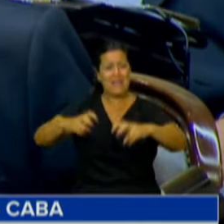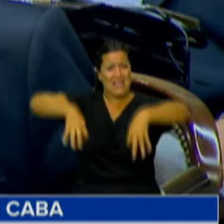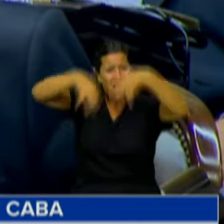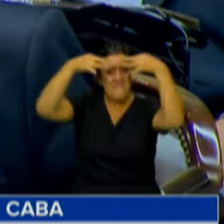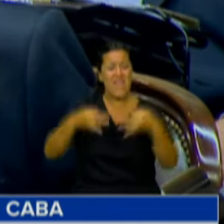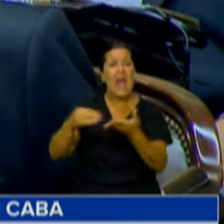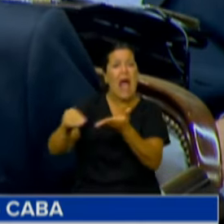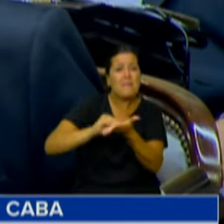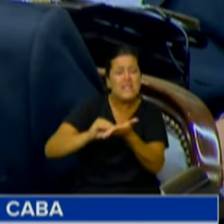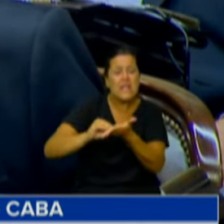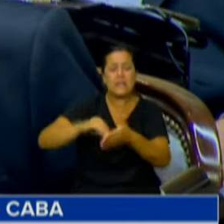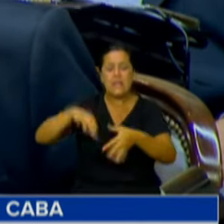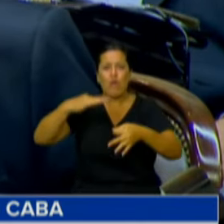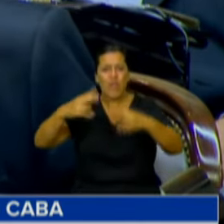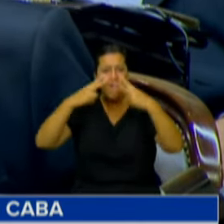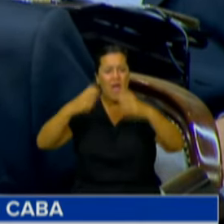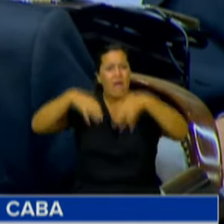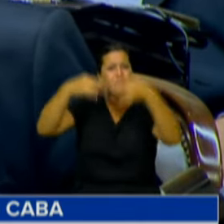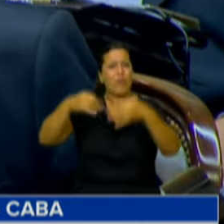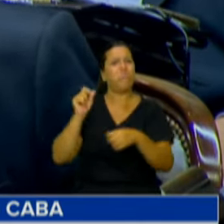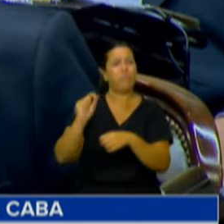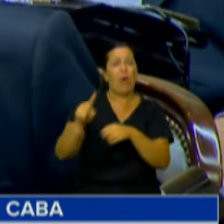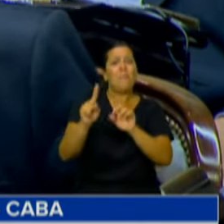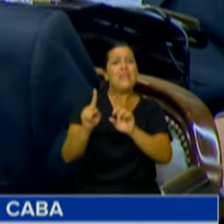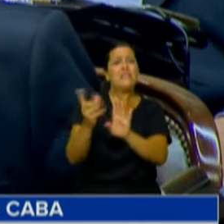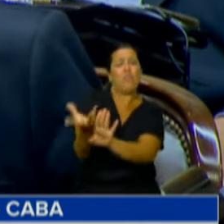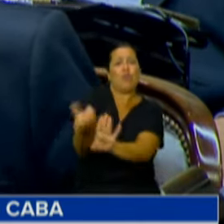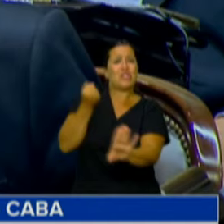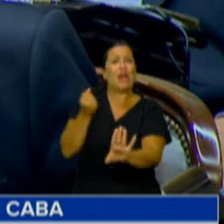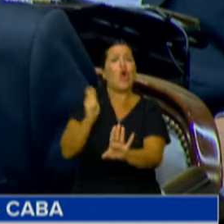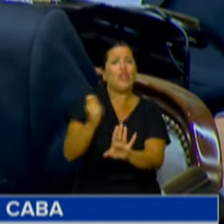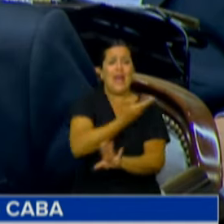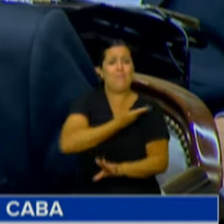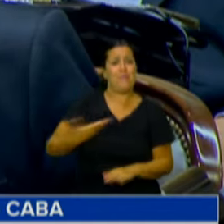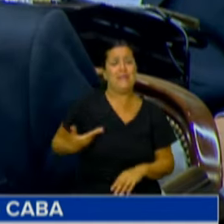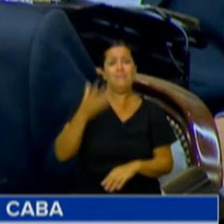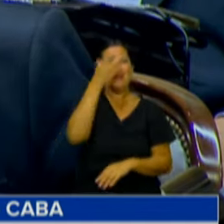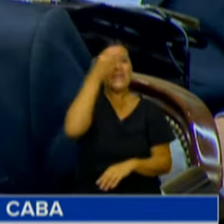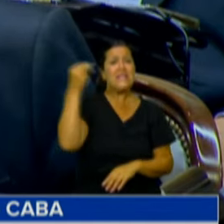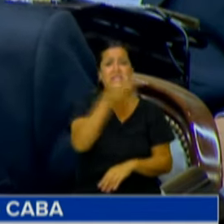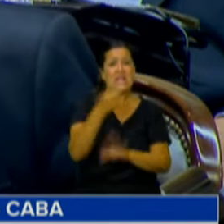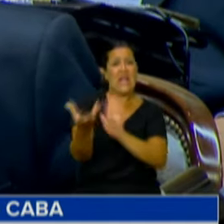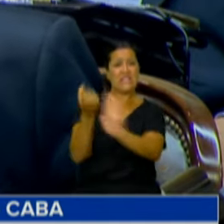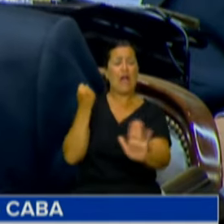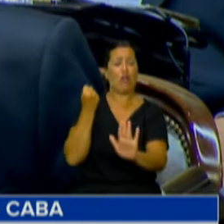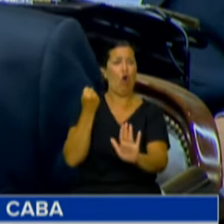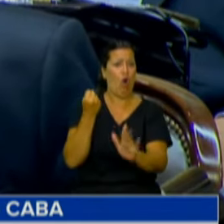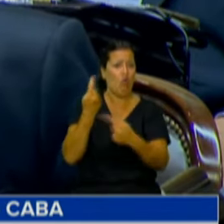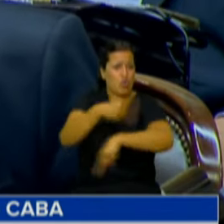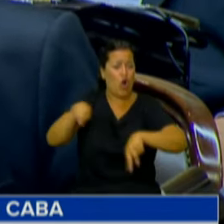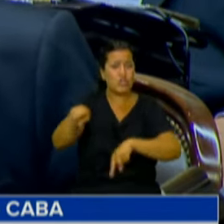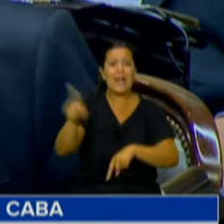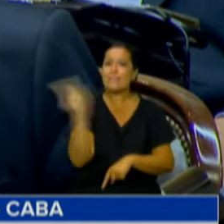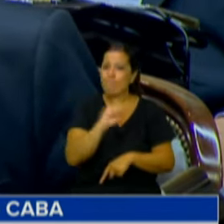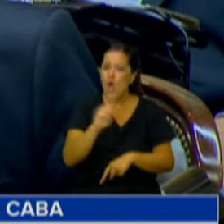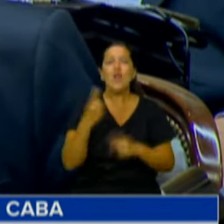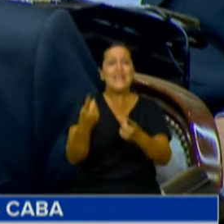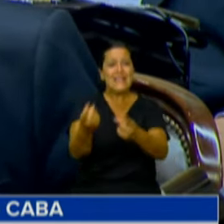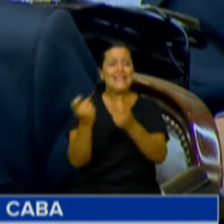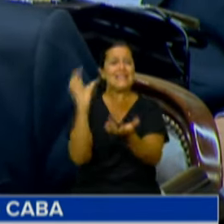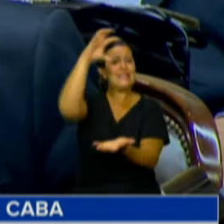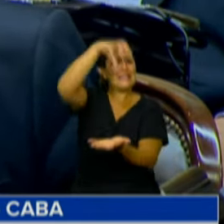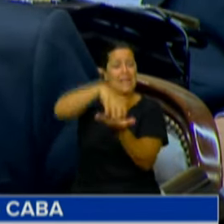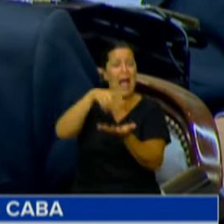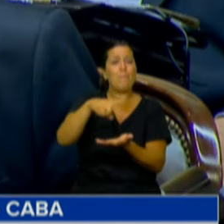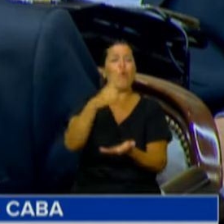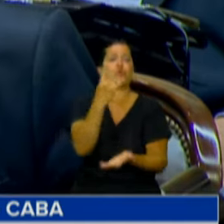de las correcciones son debido a eso eh Ricardo todo parece indicar que la ley